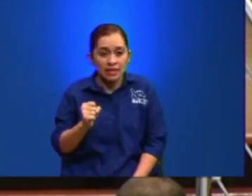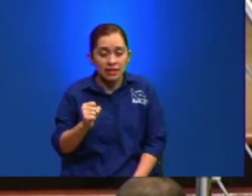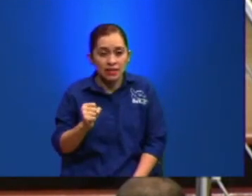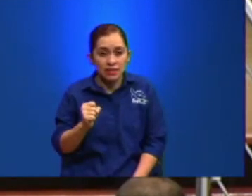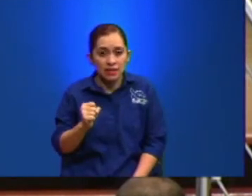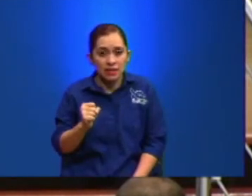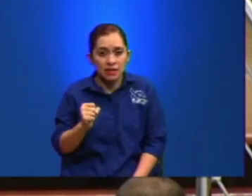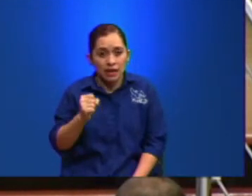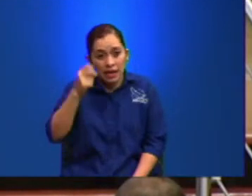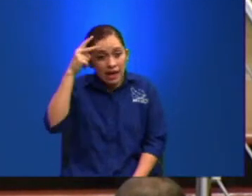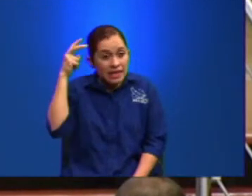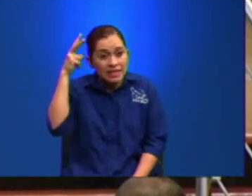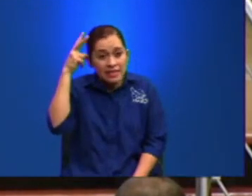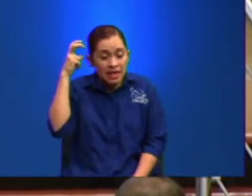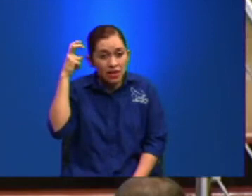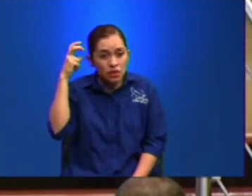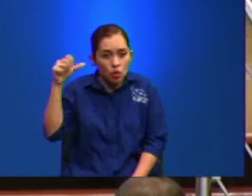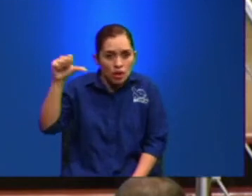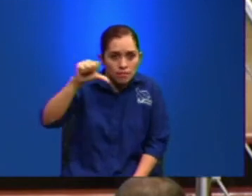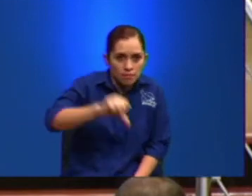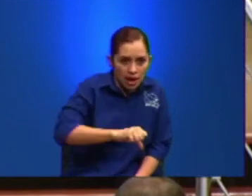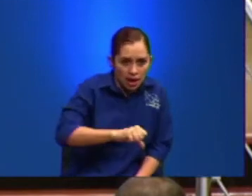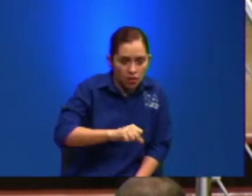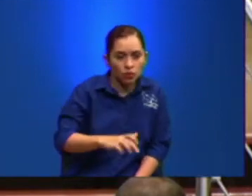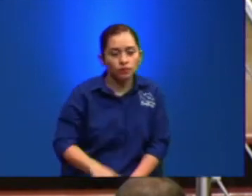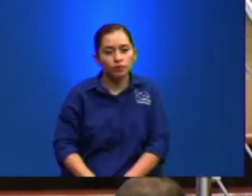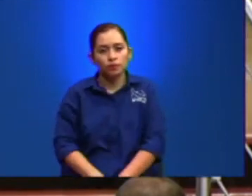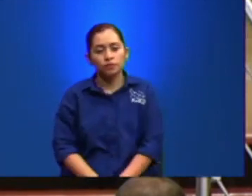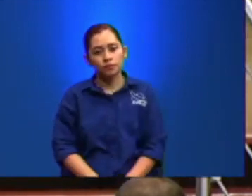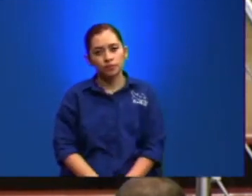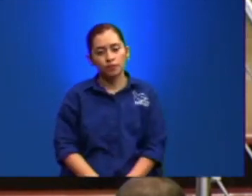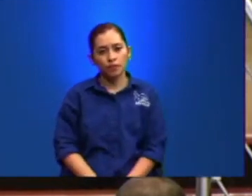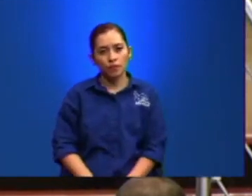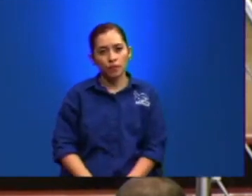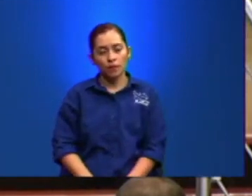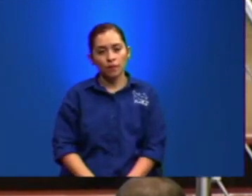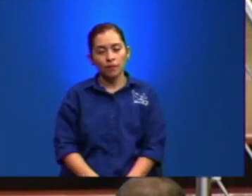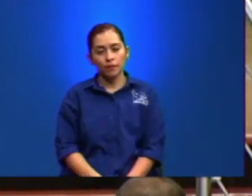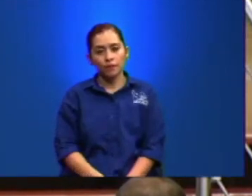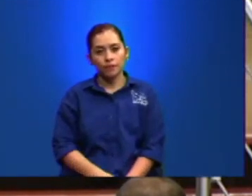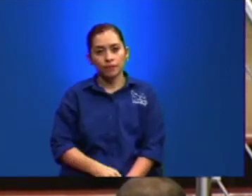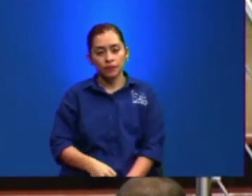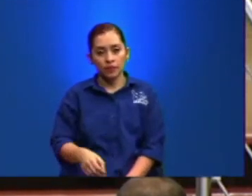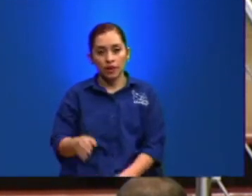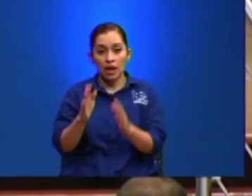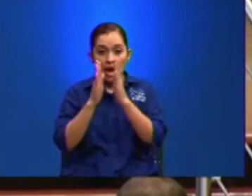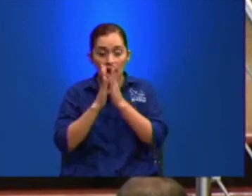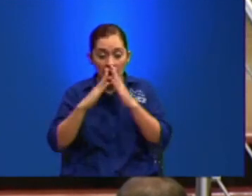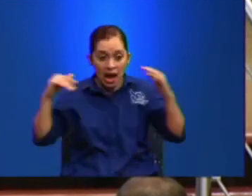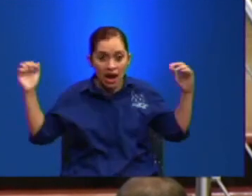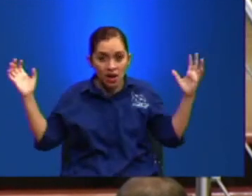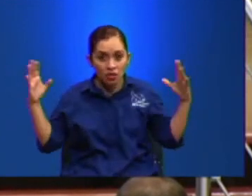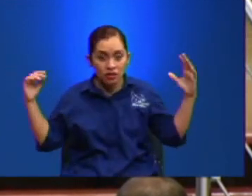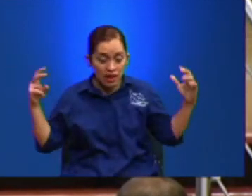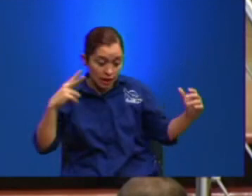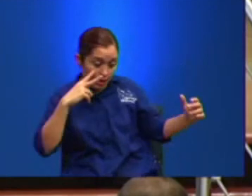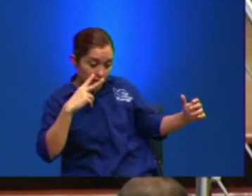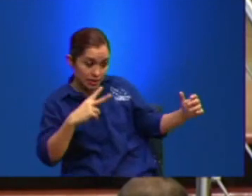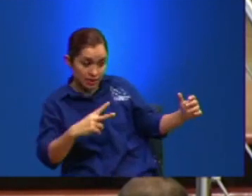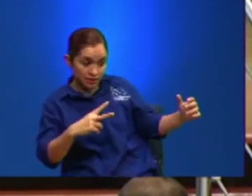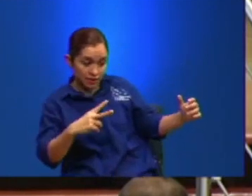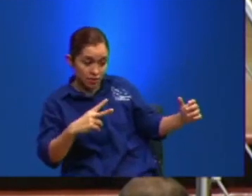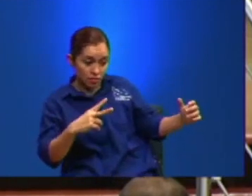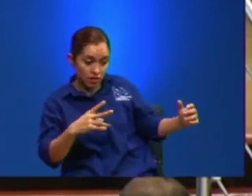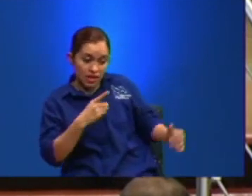batallar porque el sexo se echó a los ángeles que que cayeron que desearon a las mujeres y